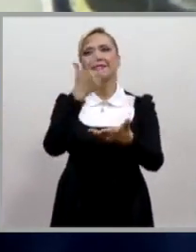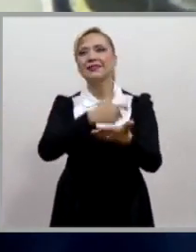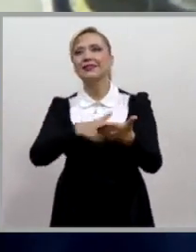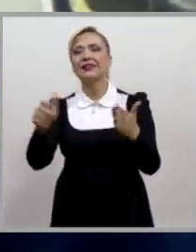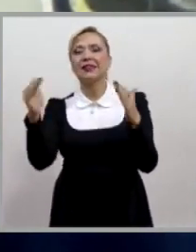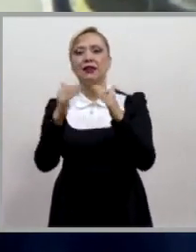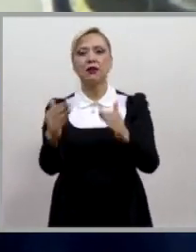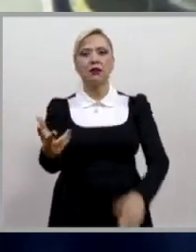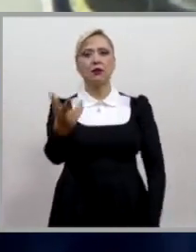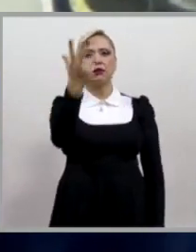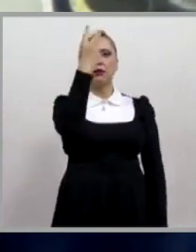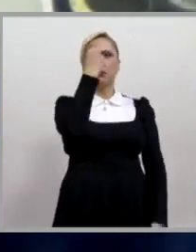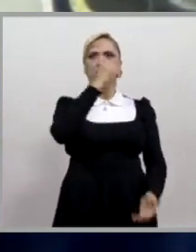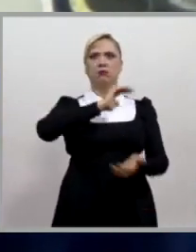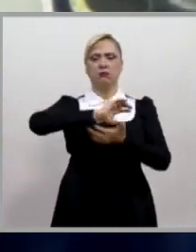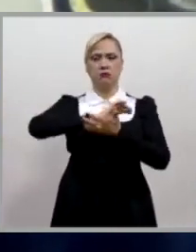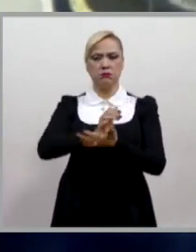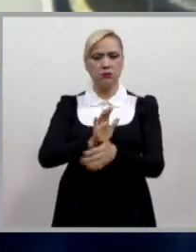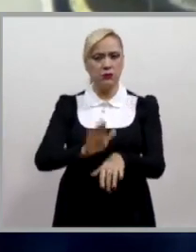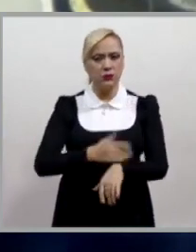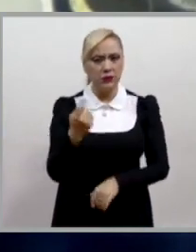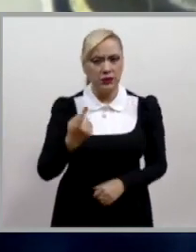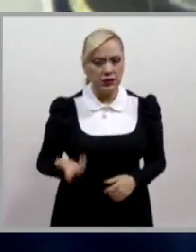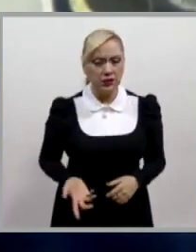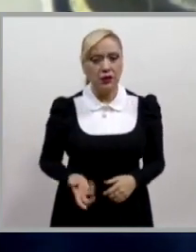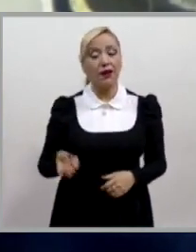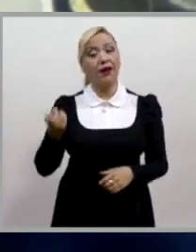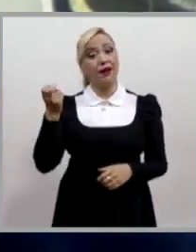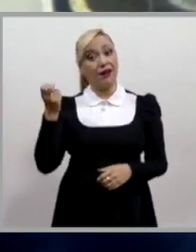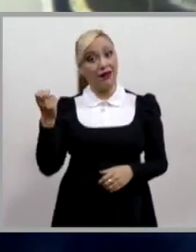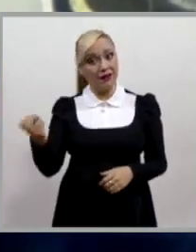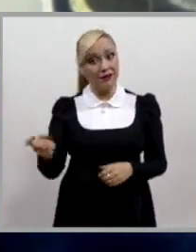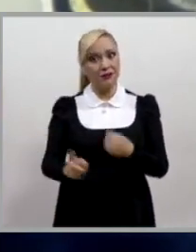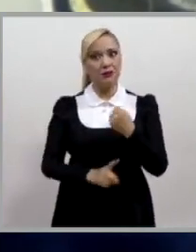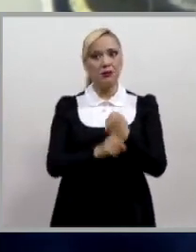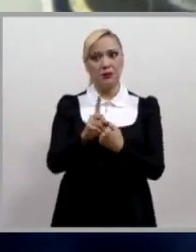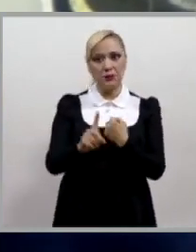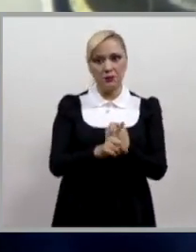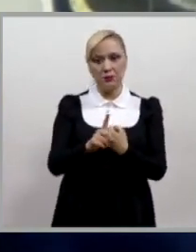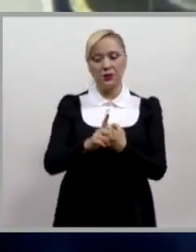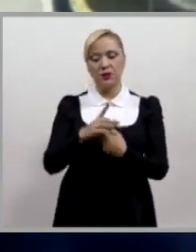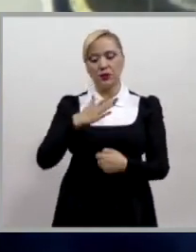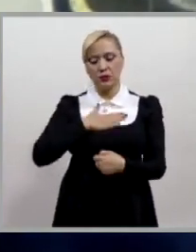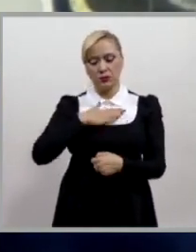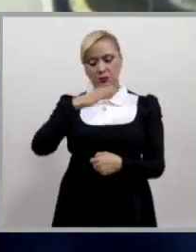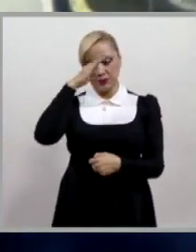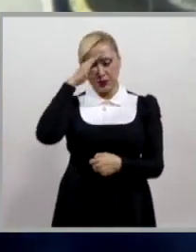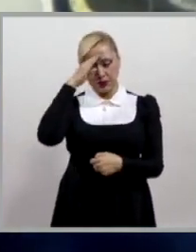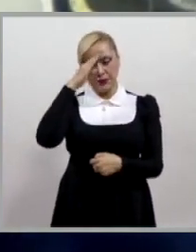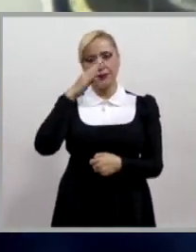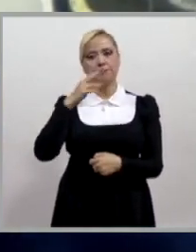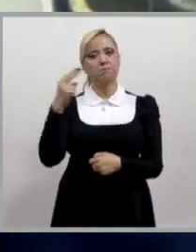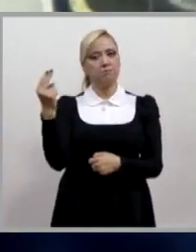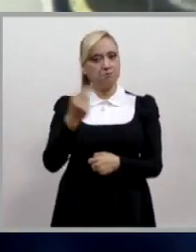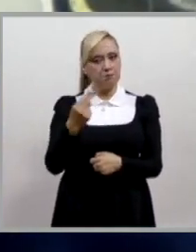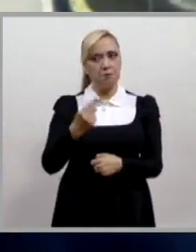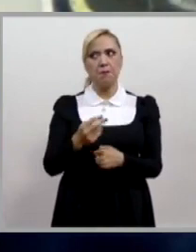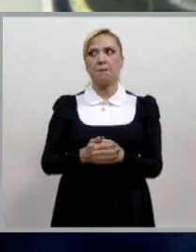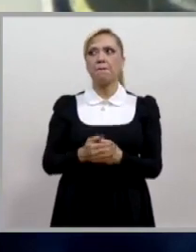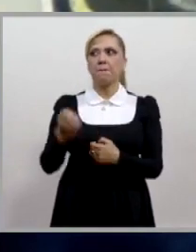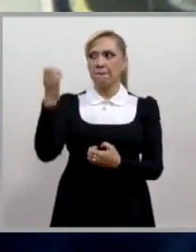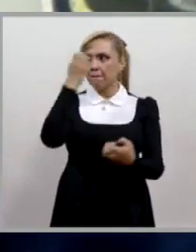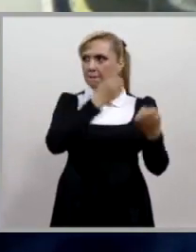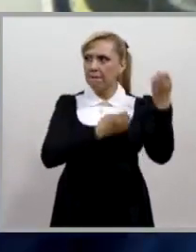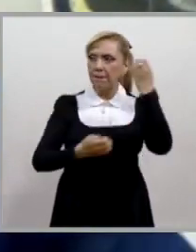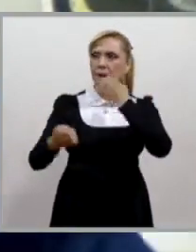una vivienda. Ese tipo de casos requiere justamente que a mi criterio, en lo personal, justamente no solo analizar,